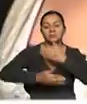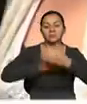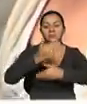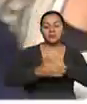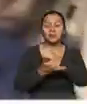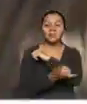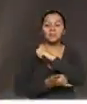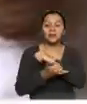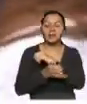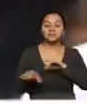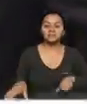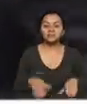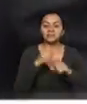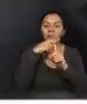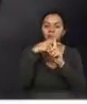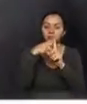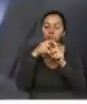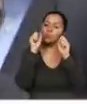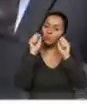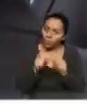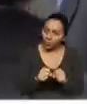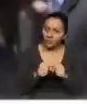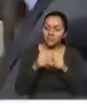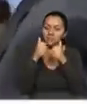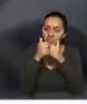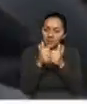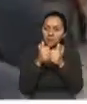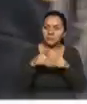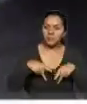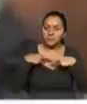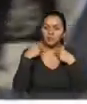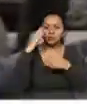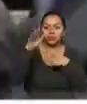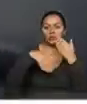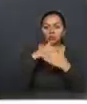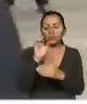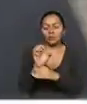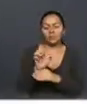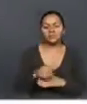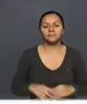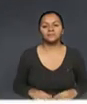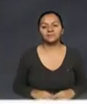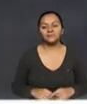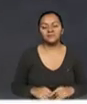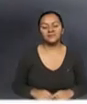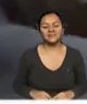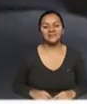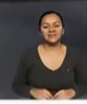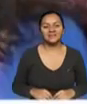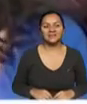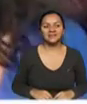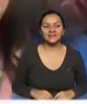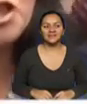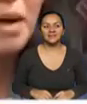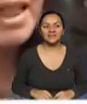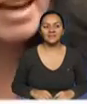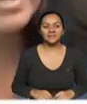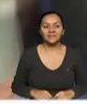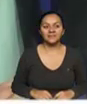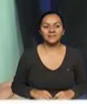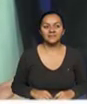con acciones concretas que garanticen el bienestar de todos los ecuatorianos. Caterine Morejón, Noticiero Ciudadano.